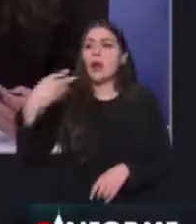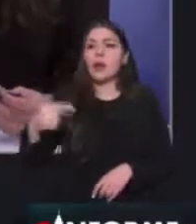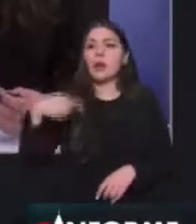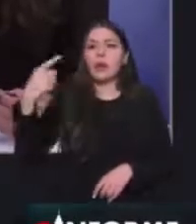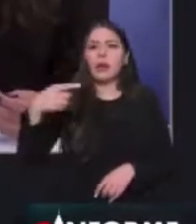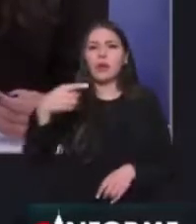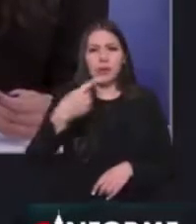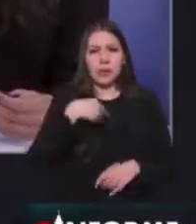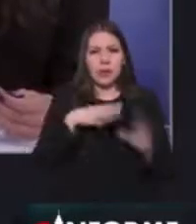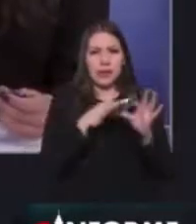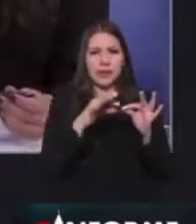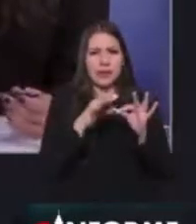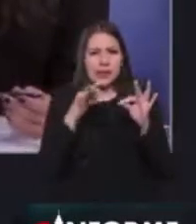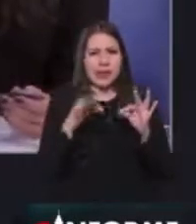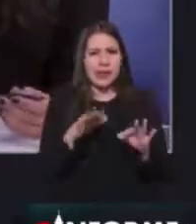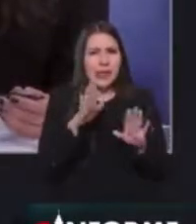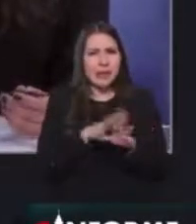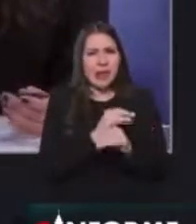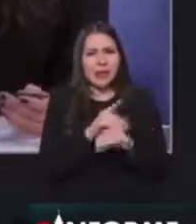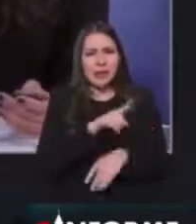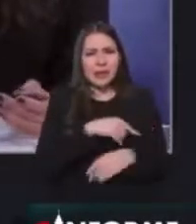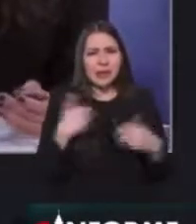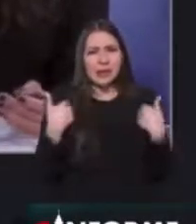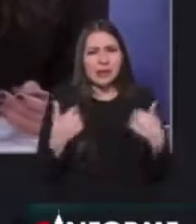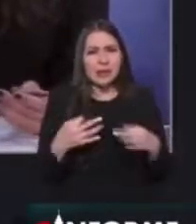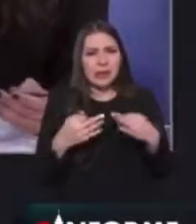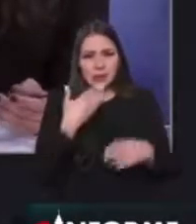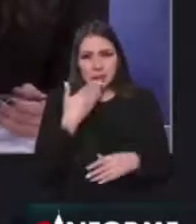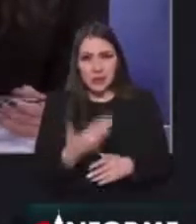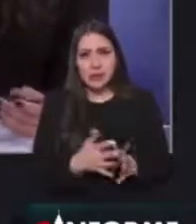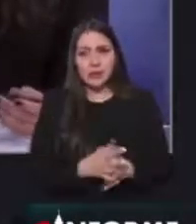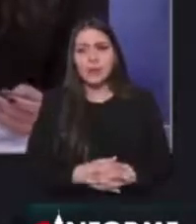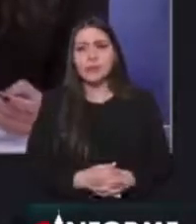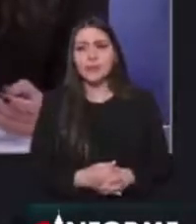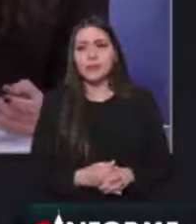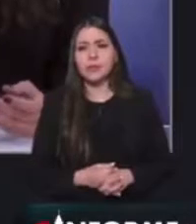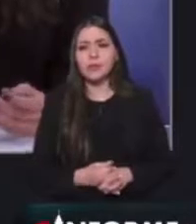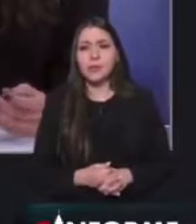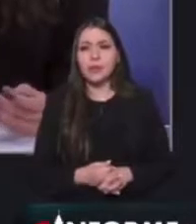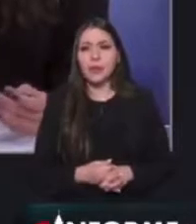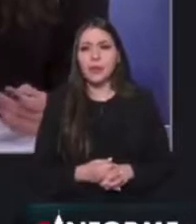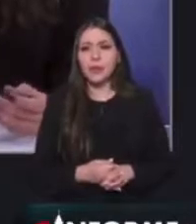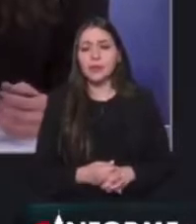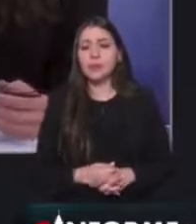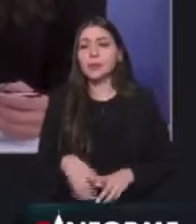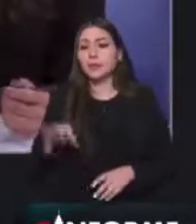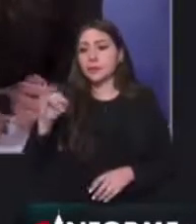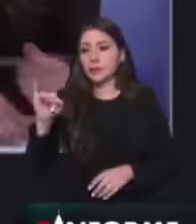más claro sobre esto para que quede, sí, para que quede muy bien dicho? Esa es una de las